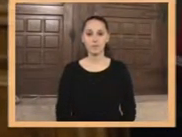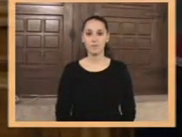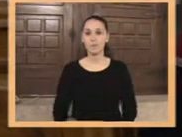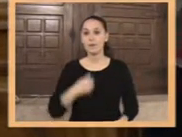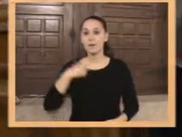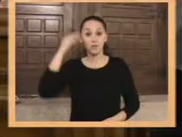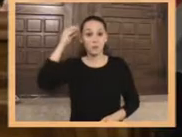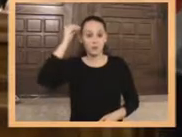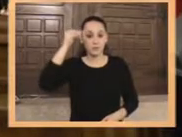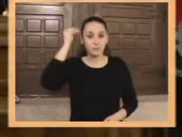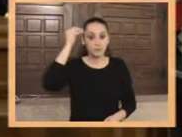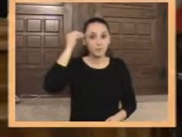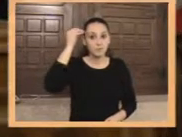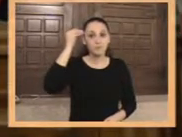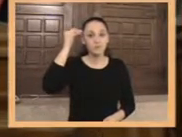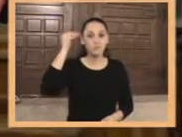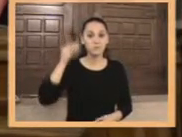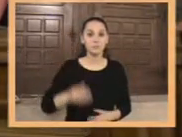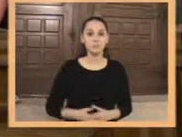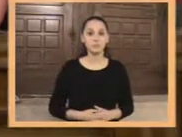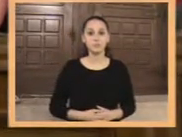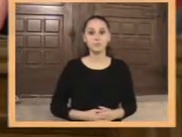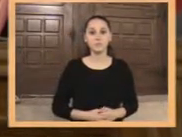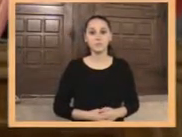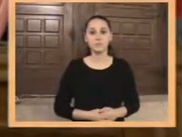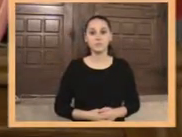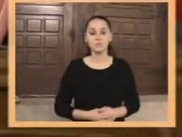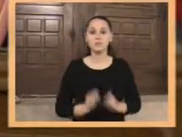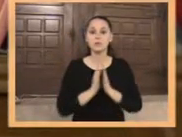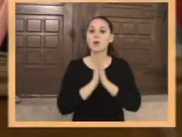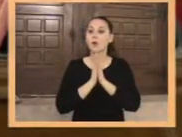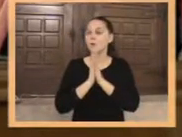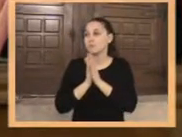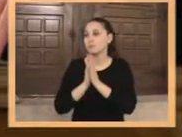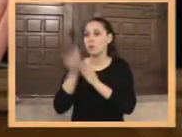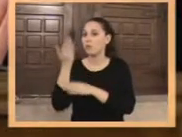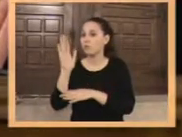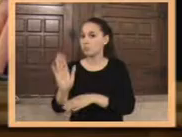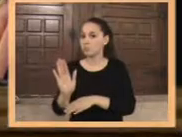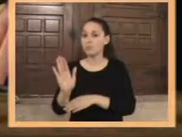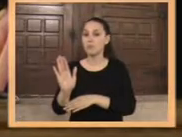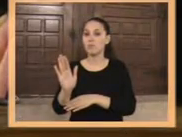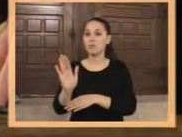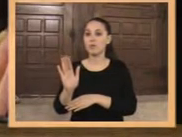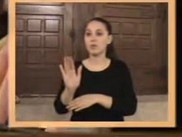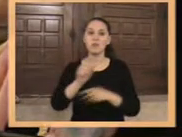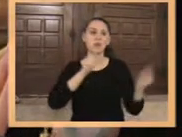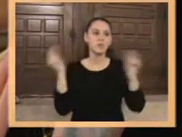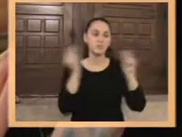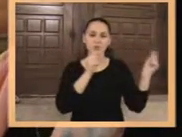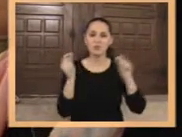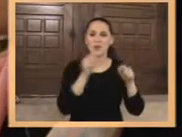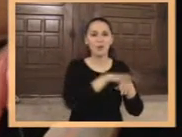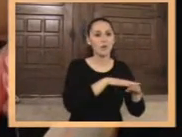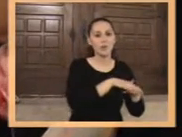Yo creo que lo que se está dilucidando con esta moción es claramente un enfrentamiento entre el